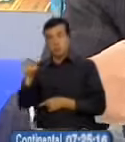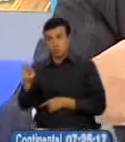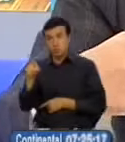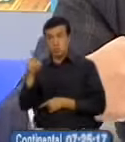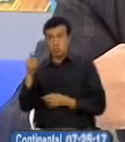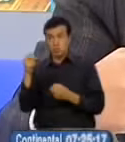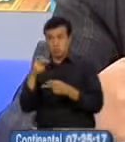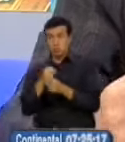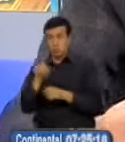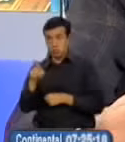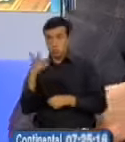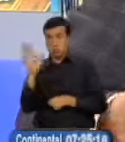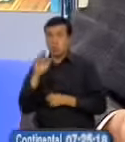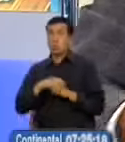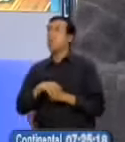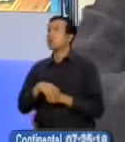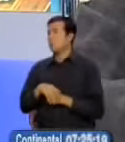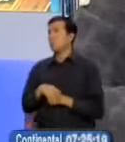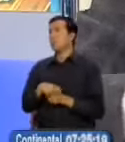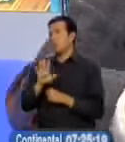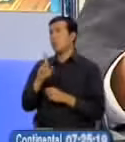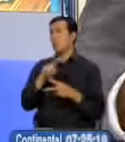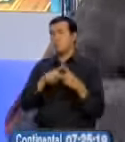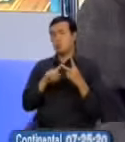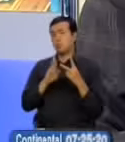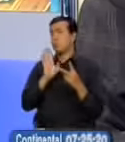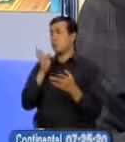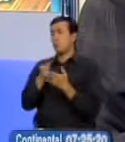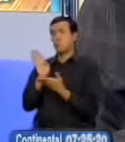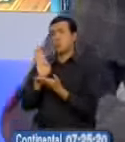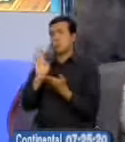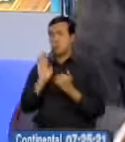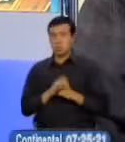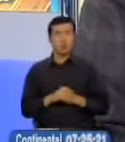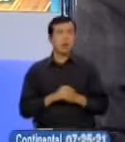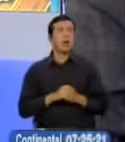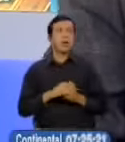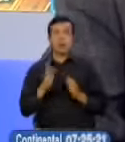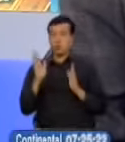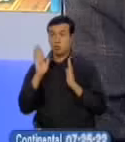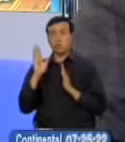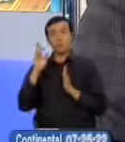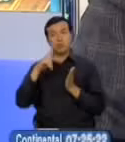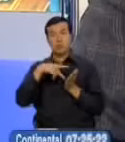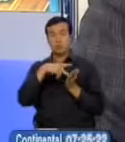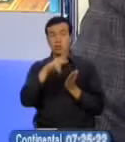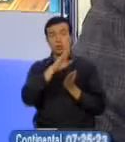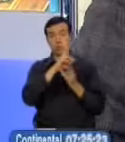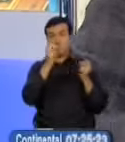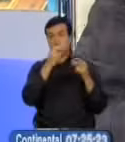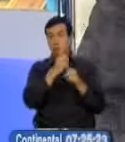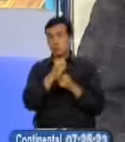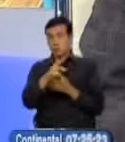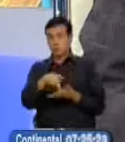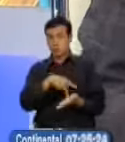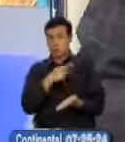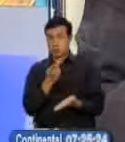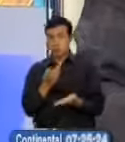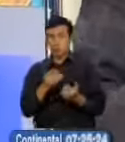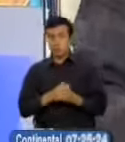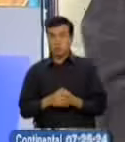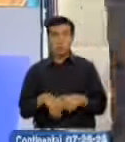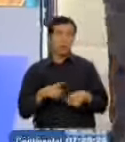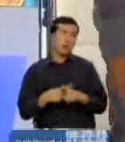tiene medicina prepagada? Yo voy a contestar, sí, tengo las dos, pero vengo a la Seguridad Social. Ah, yo lo atiendo, pero le cobro la medicina prepagada. ¿Existe ahí cruce no, de cuentas? Ahí